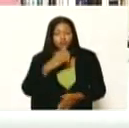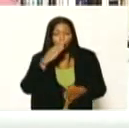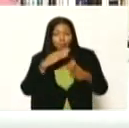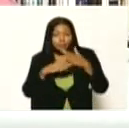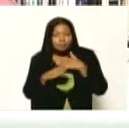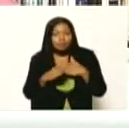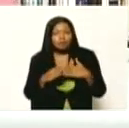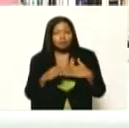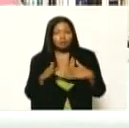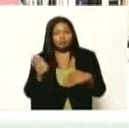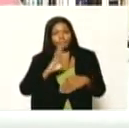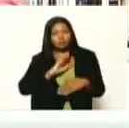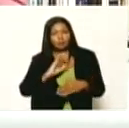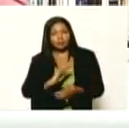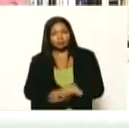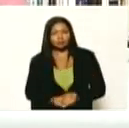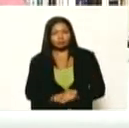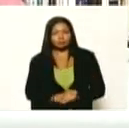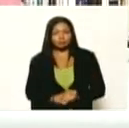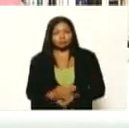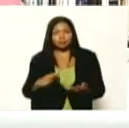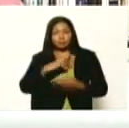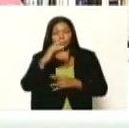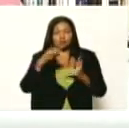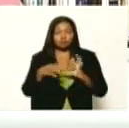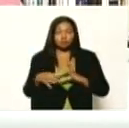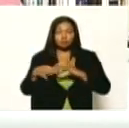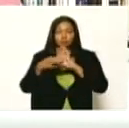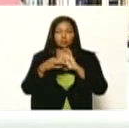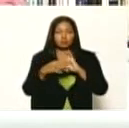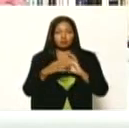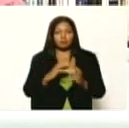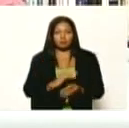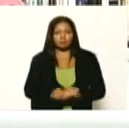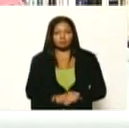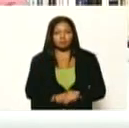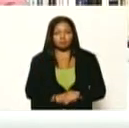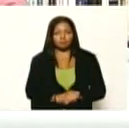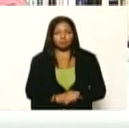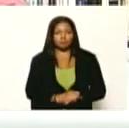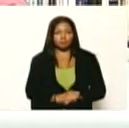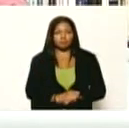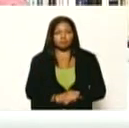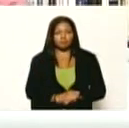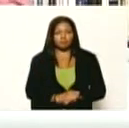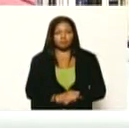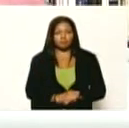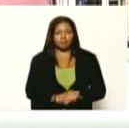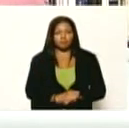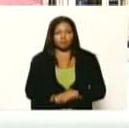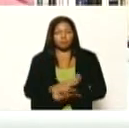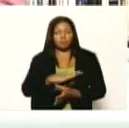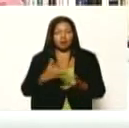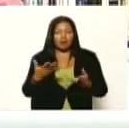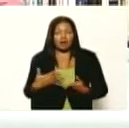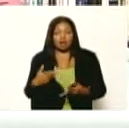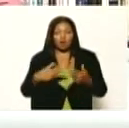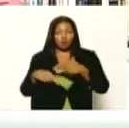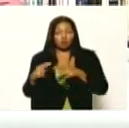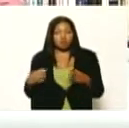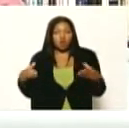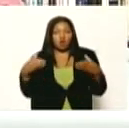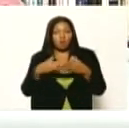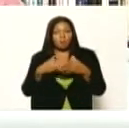desde la humildad, desde el espíritu unitario, ¿no? Desde las ganas de construir